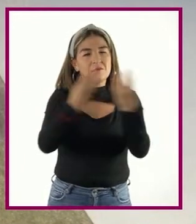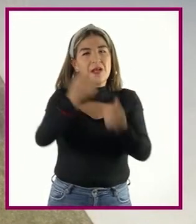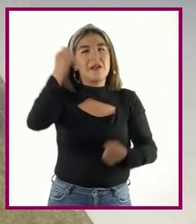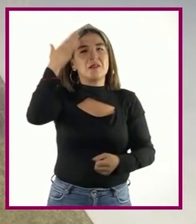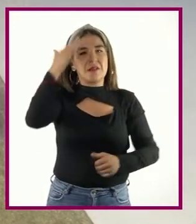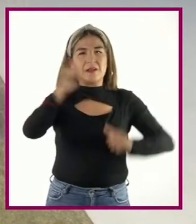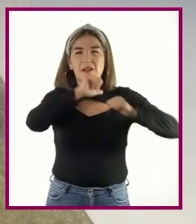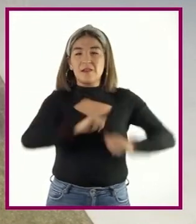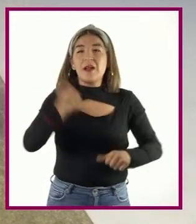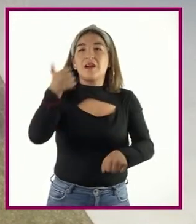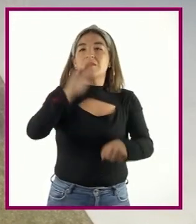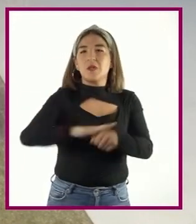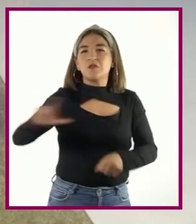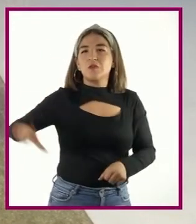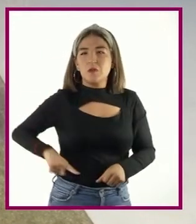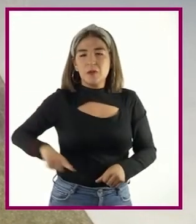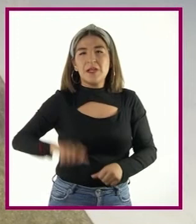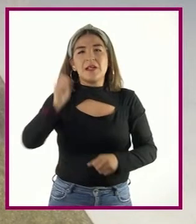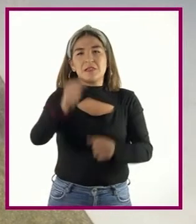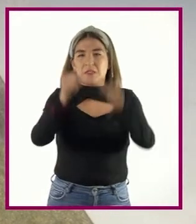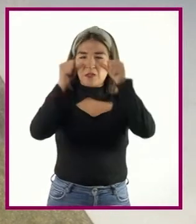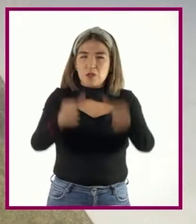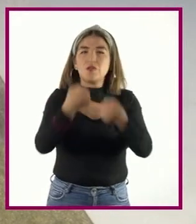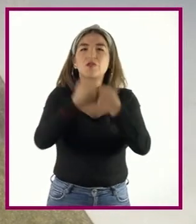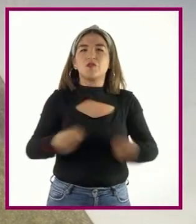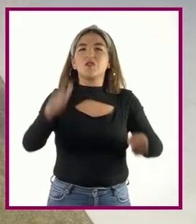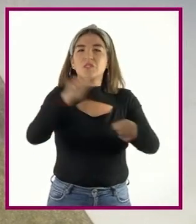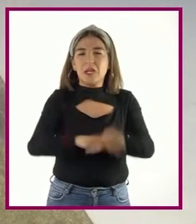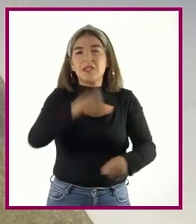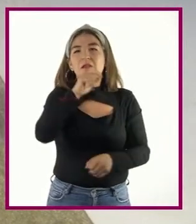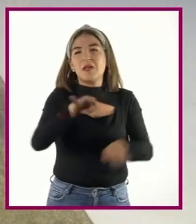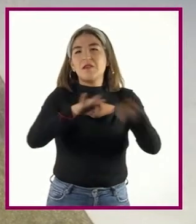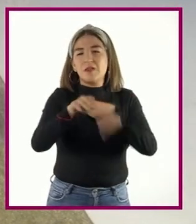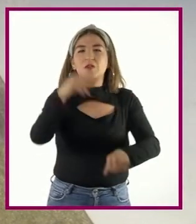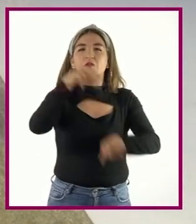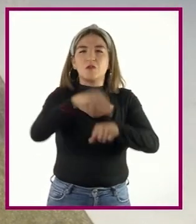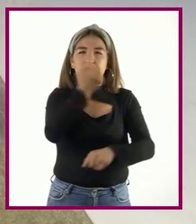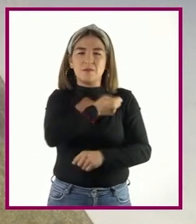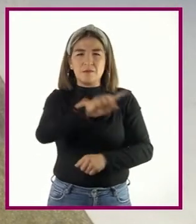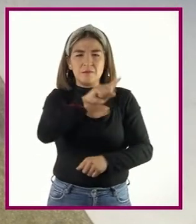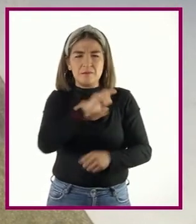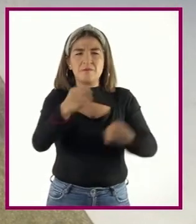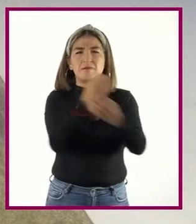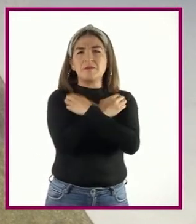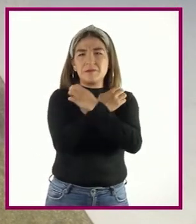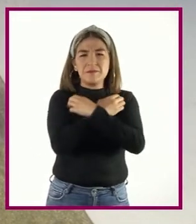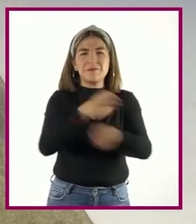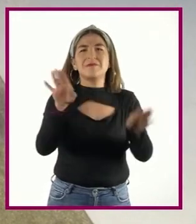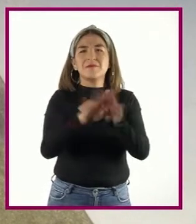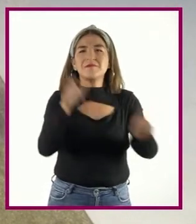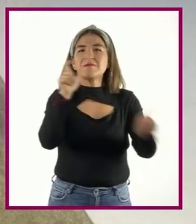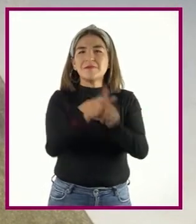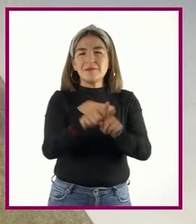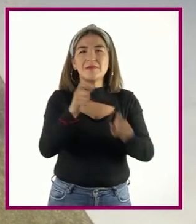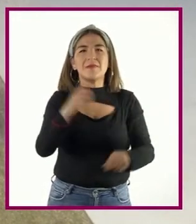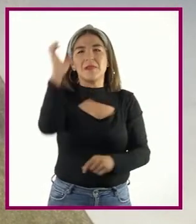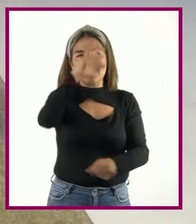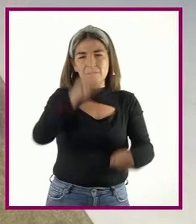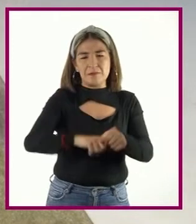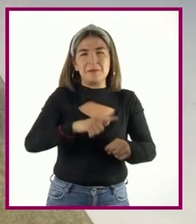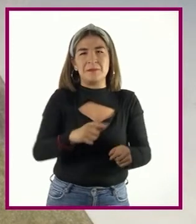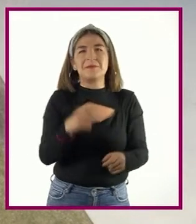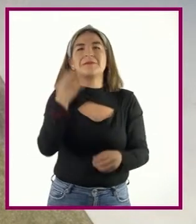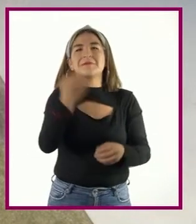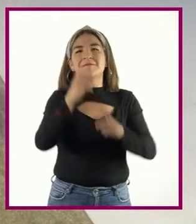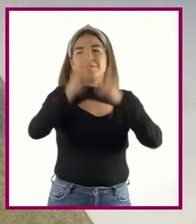autoridades administrativas de asistencia social, servicios de salud, educación, protección social, cultura, deporte